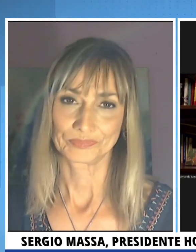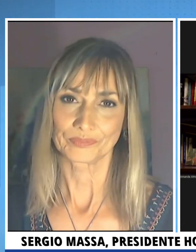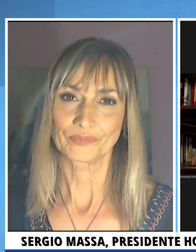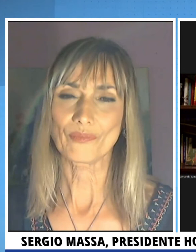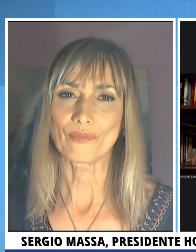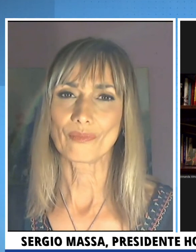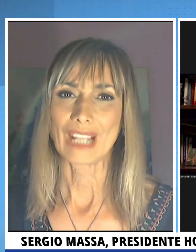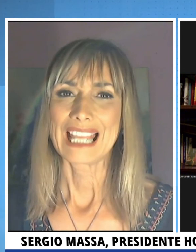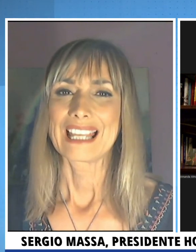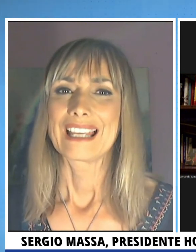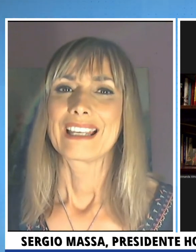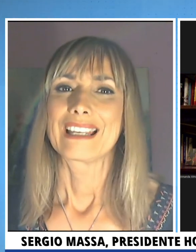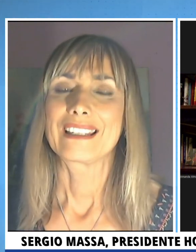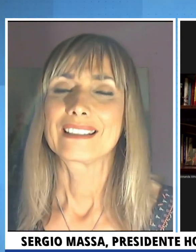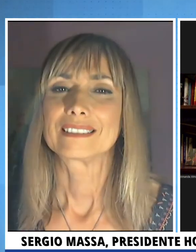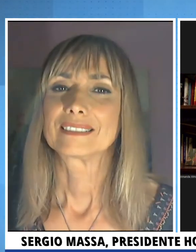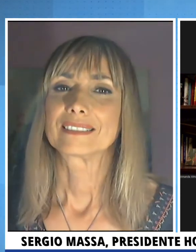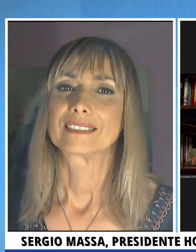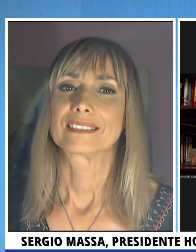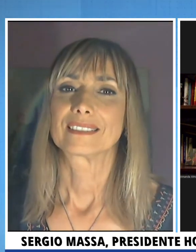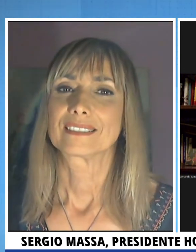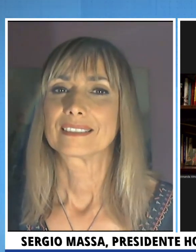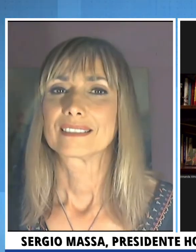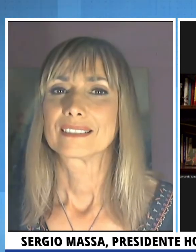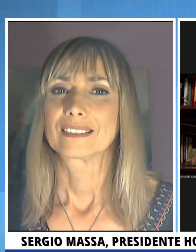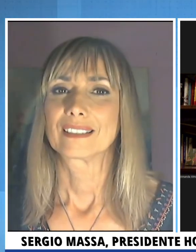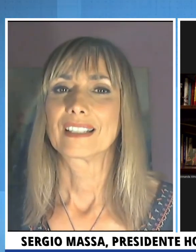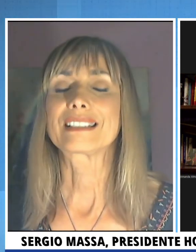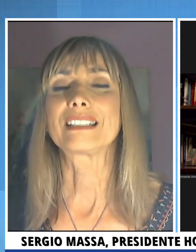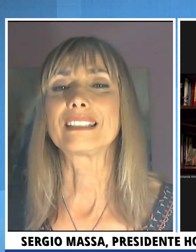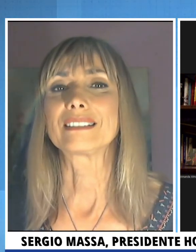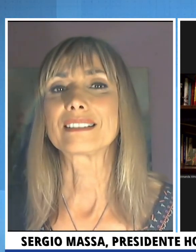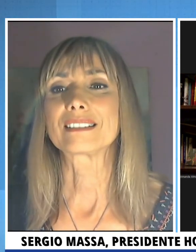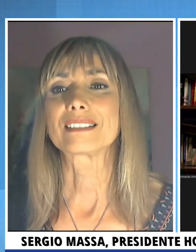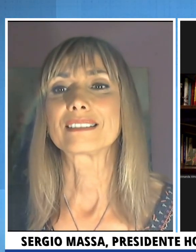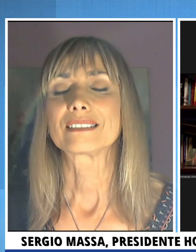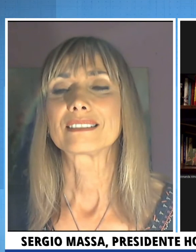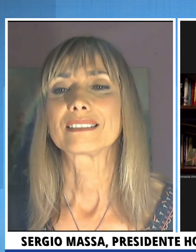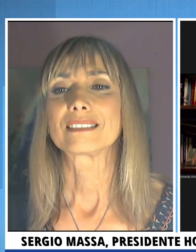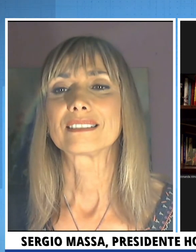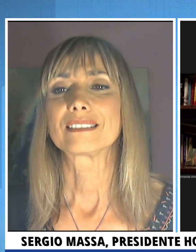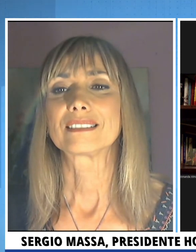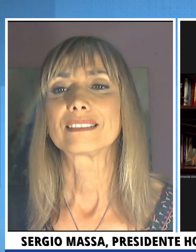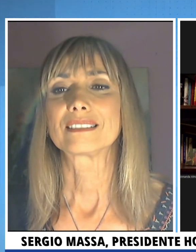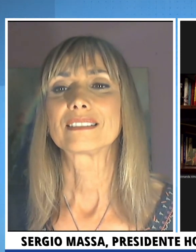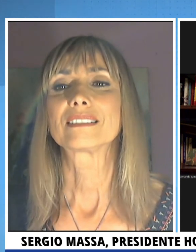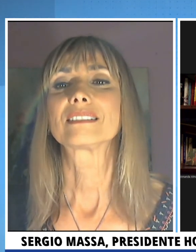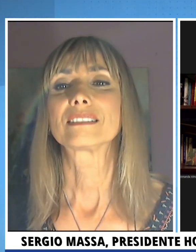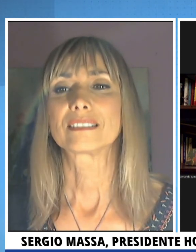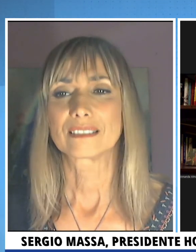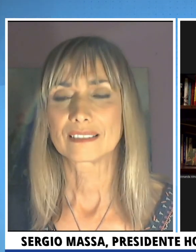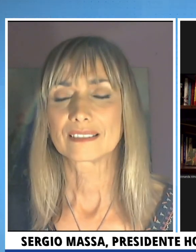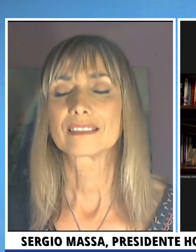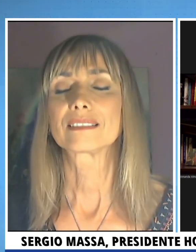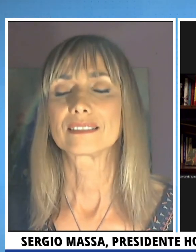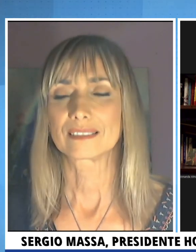en las silobolsas, ¿no? Que es lo que, bueno, conocemos y que es Vox Populi, ¿no? Sí. Pero hasta ahora no ha habido ningún proyecto de ley